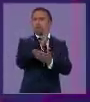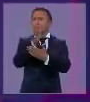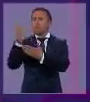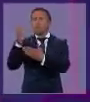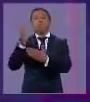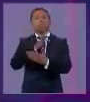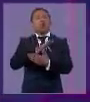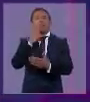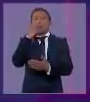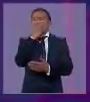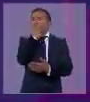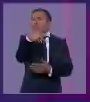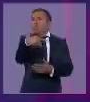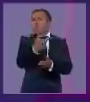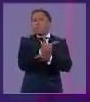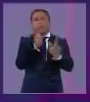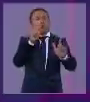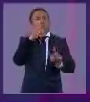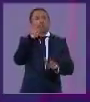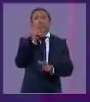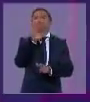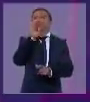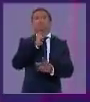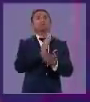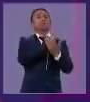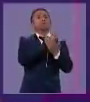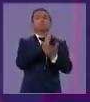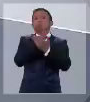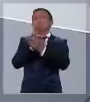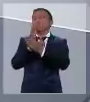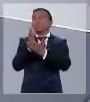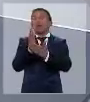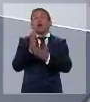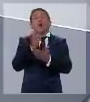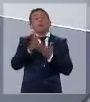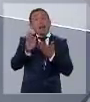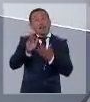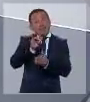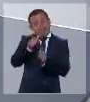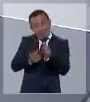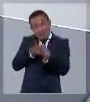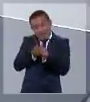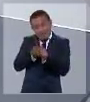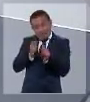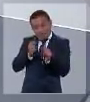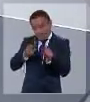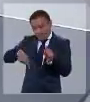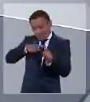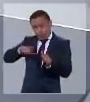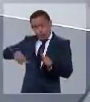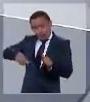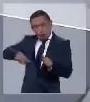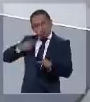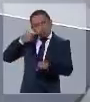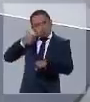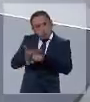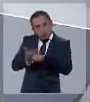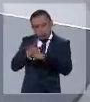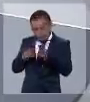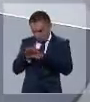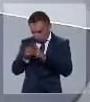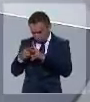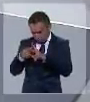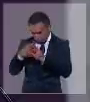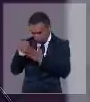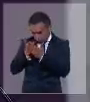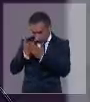ISSSTE. Y que atrás, ya desde el punto de vista burocrático, nosotros nos hagamos cargo de ver cómo compensamos a los tres